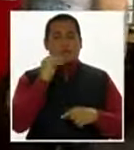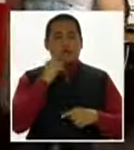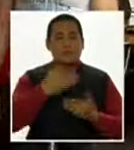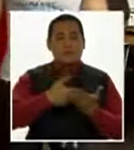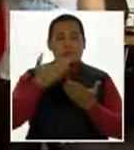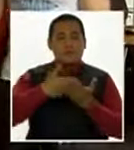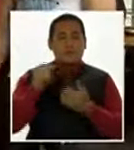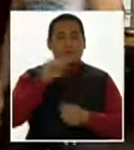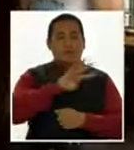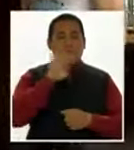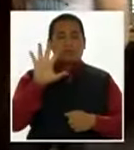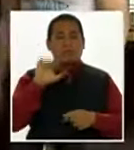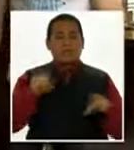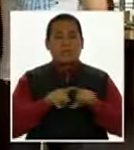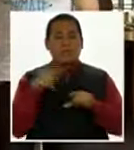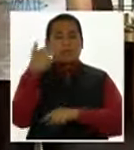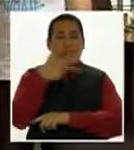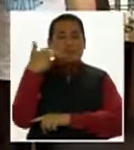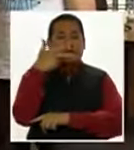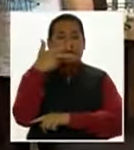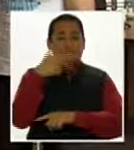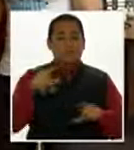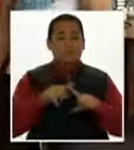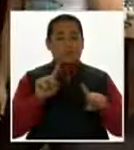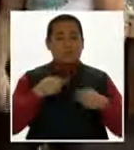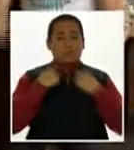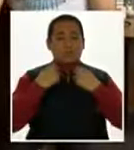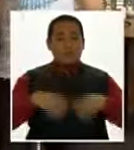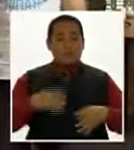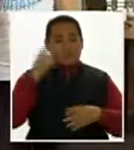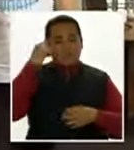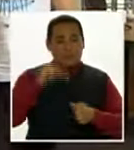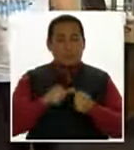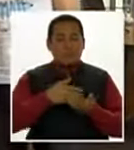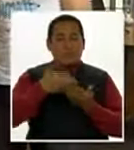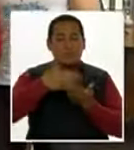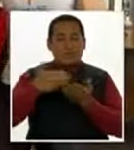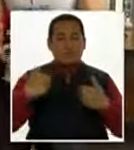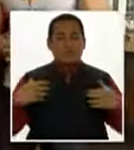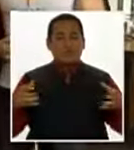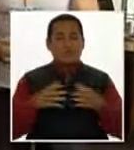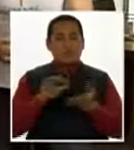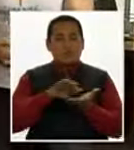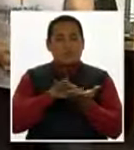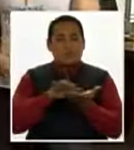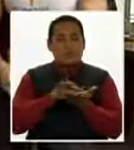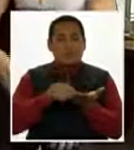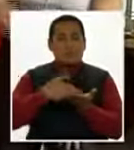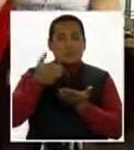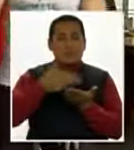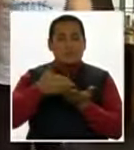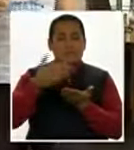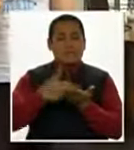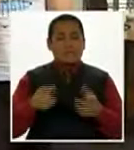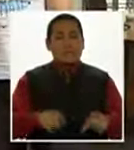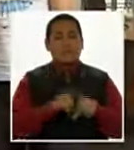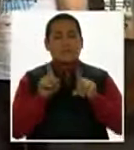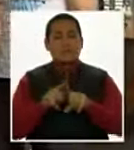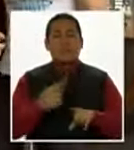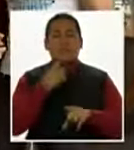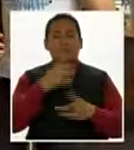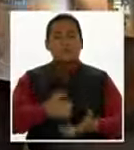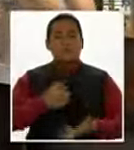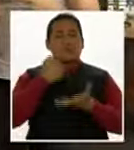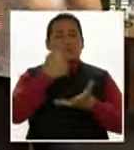del Chicotón. Este 4 y 5 en el Jockey Club del Perú. No se olviden de votar por nosotros a través de mensajes de texto. Cada mensaje que